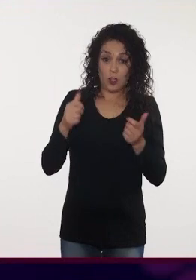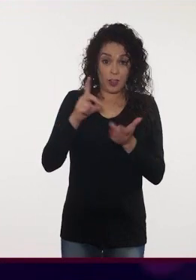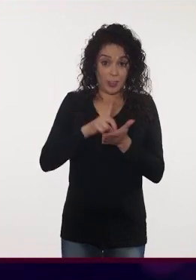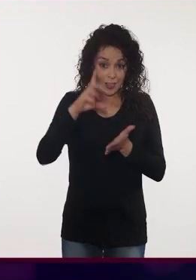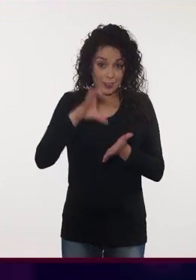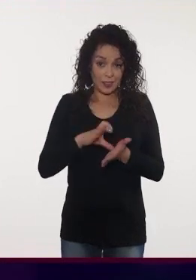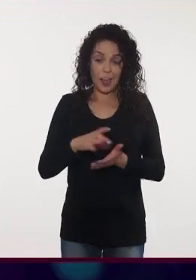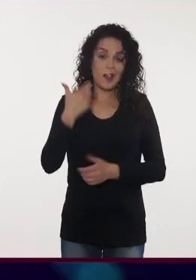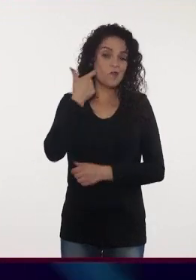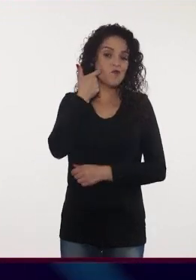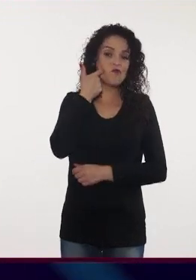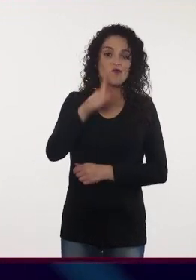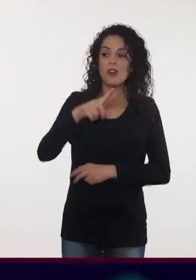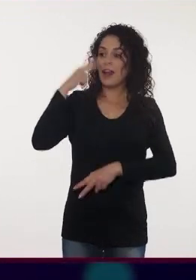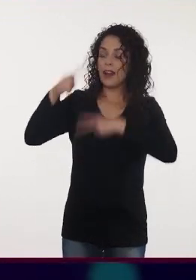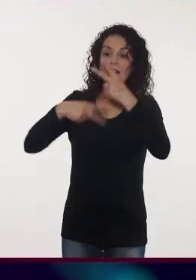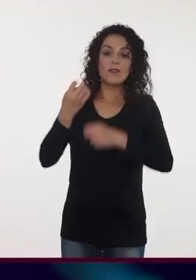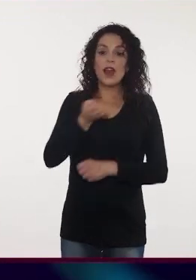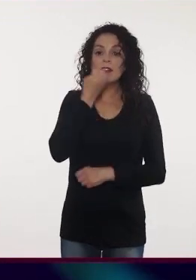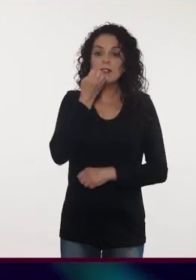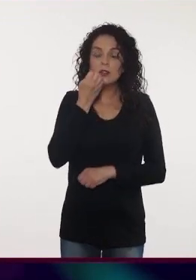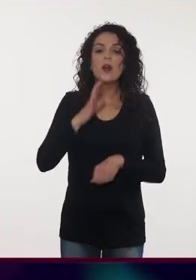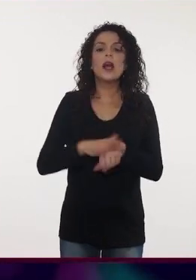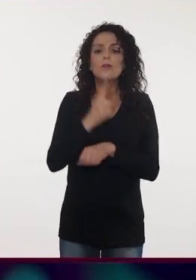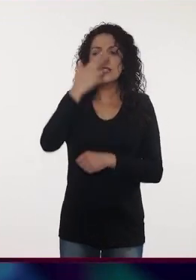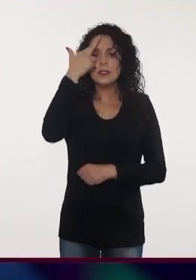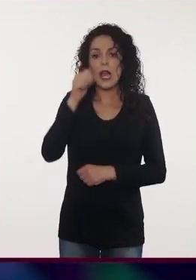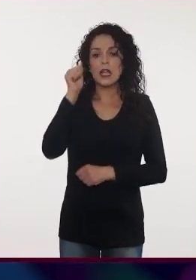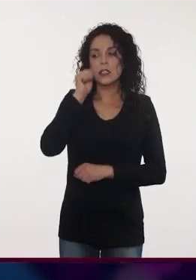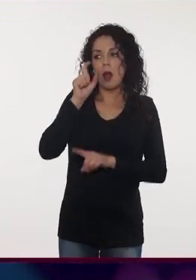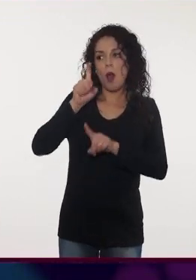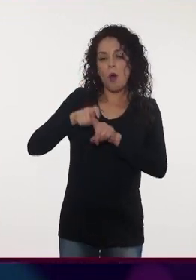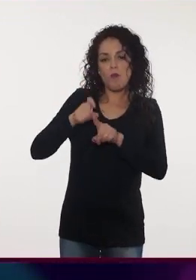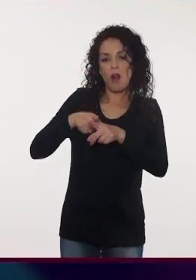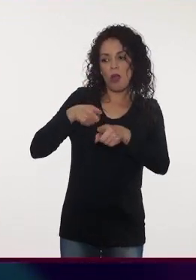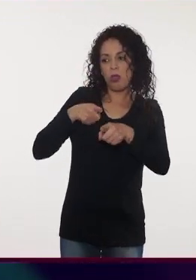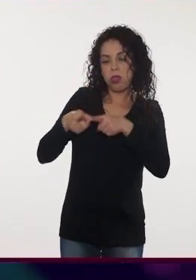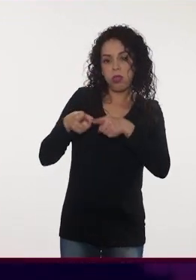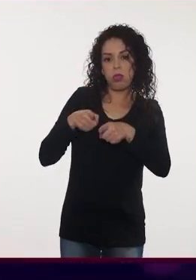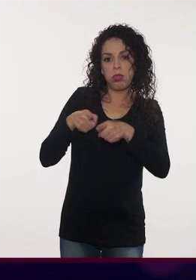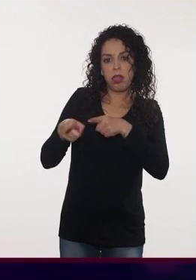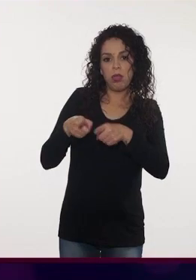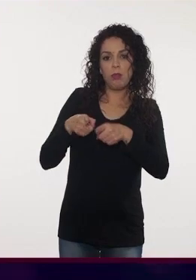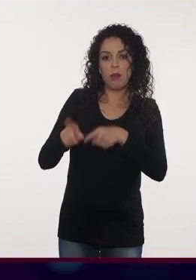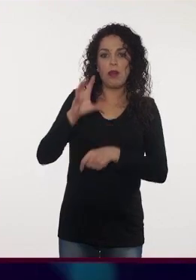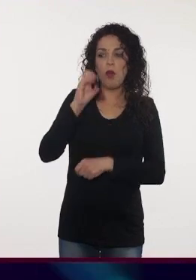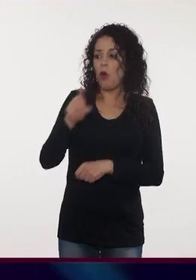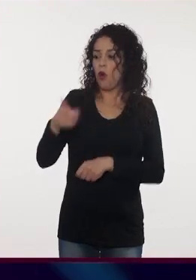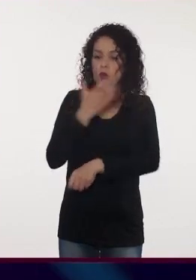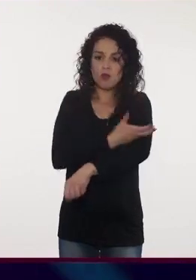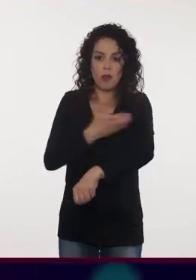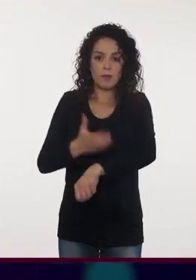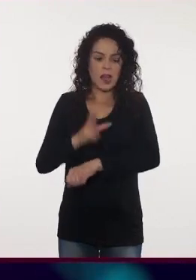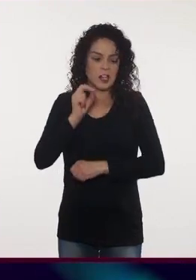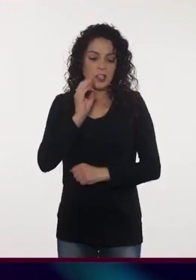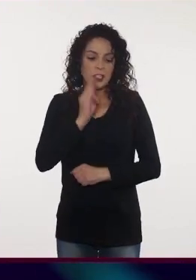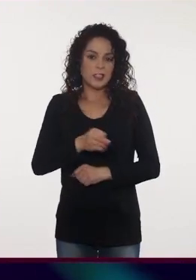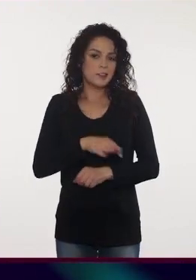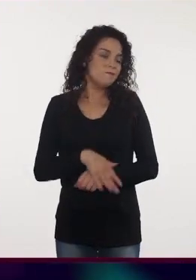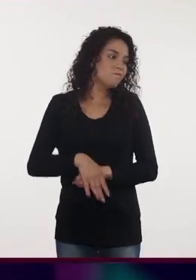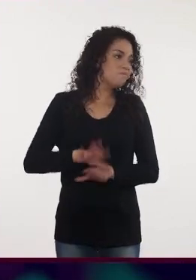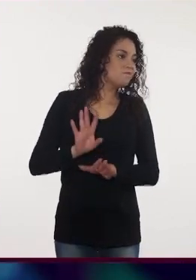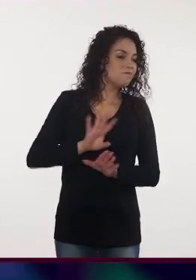no quieren asistir a la escuela por burlas o por la no aceptación de sus compañeros de clase. Y otro